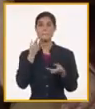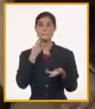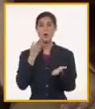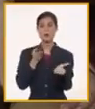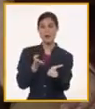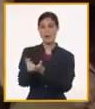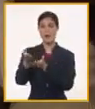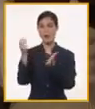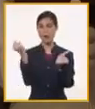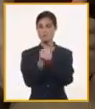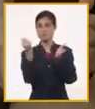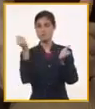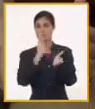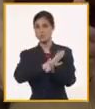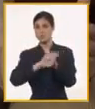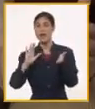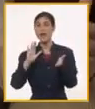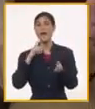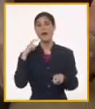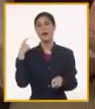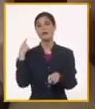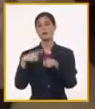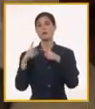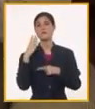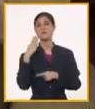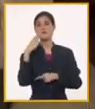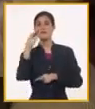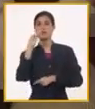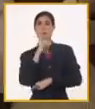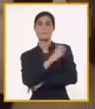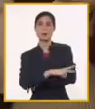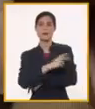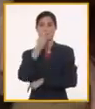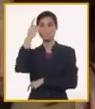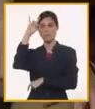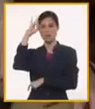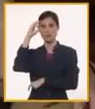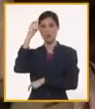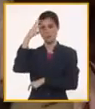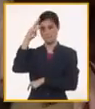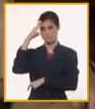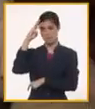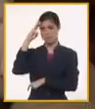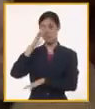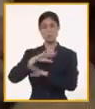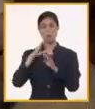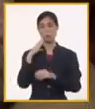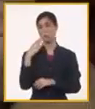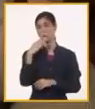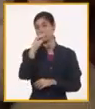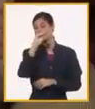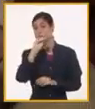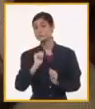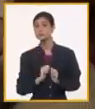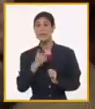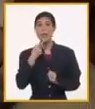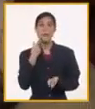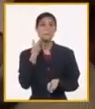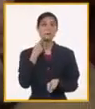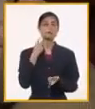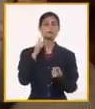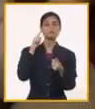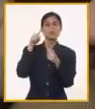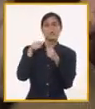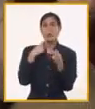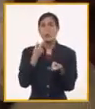Alta. Yo me imagino que ya Juan Bruno Zayas tenía en su cabeza ir buscando un lugar, un